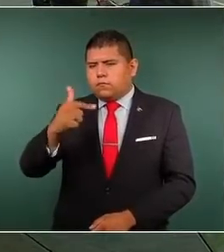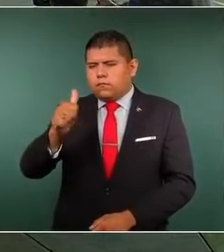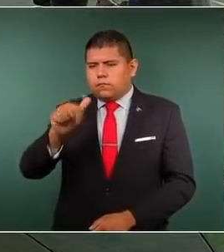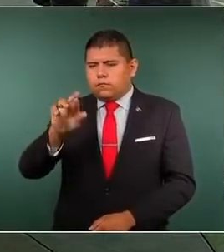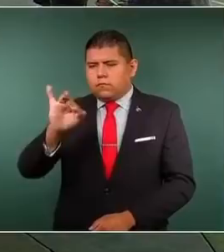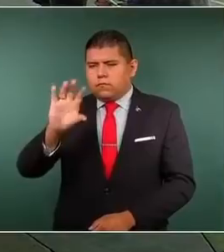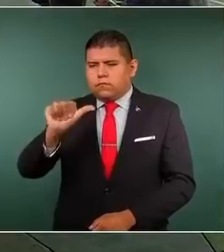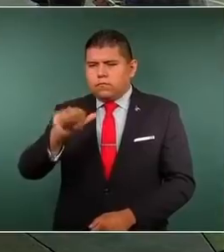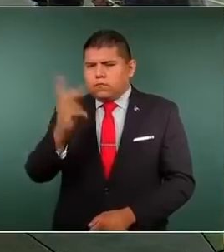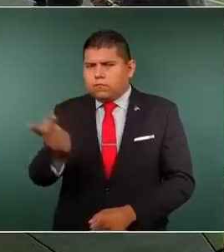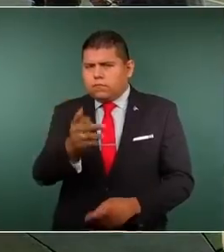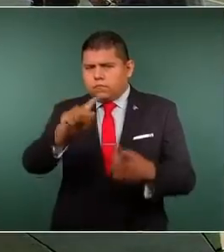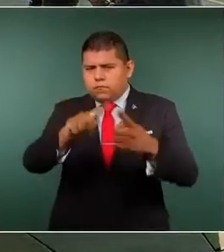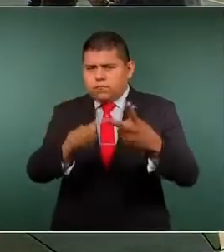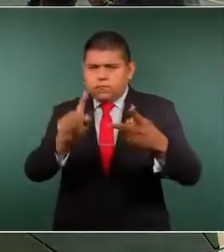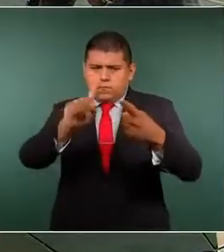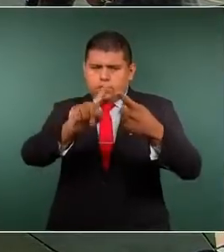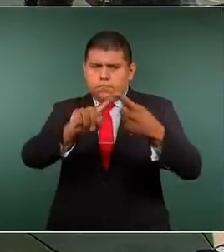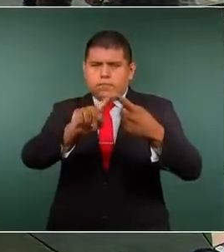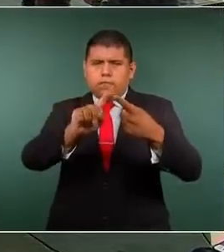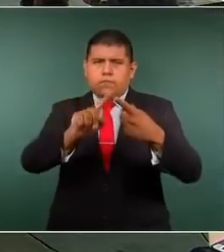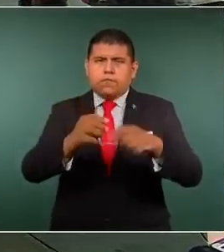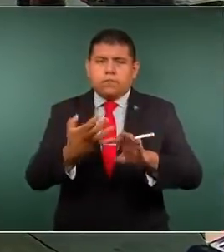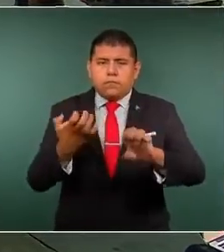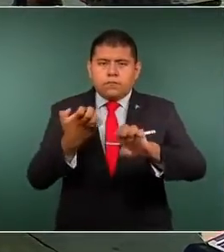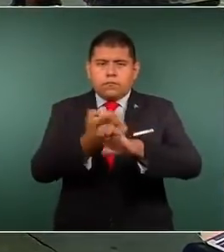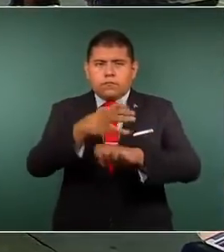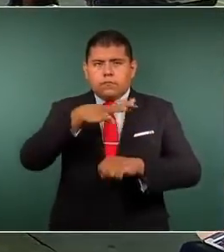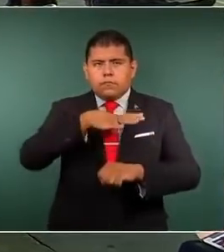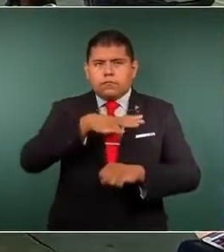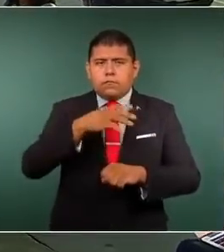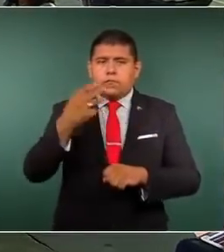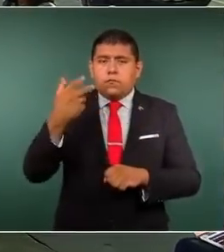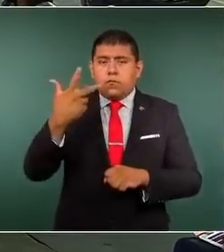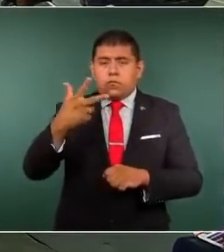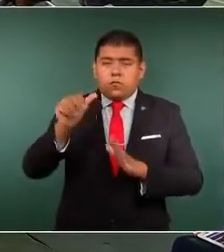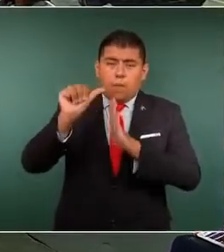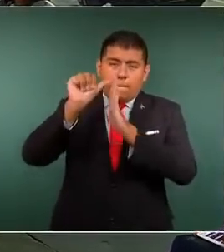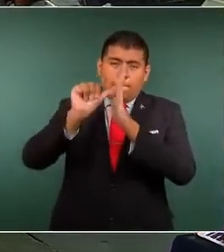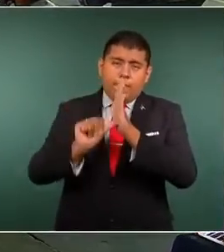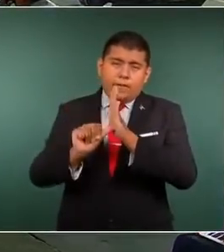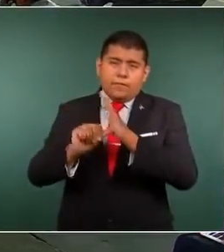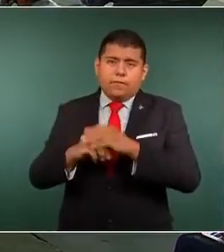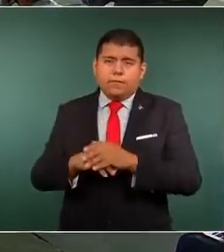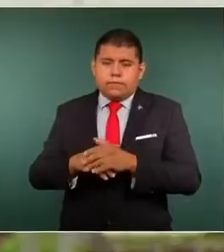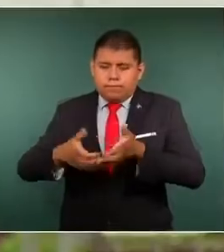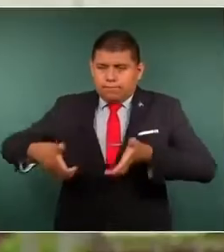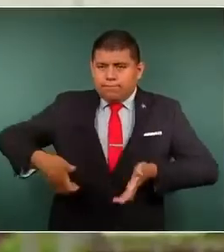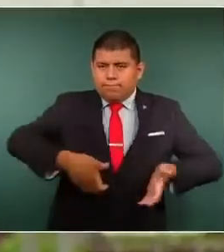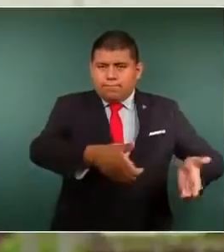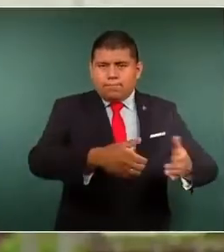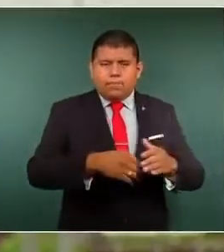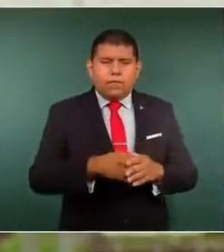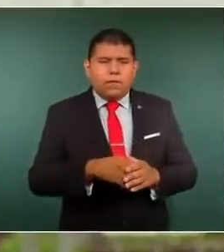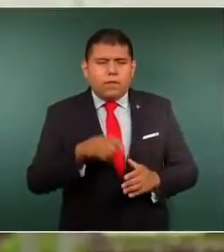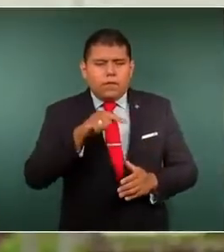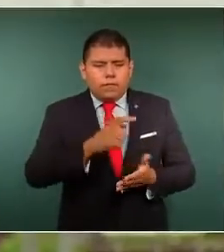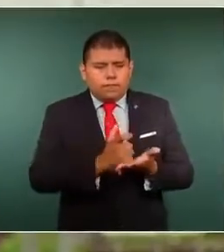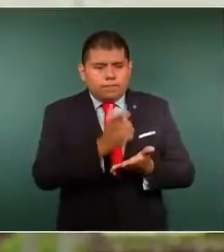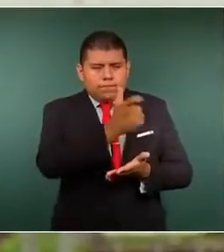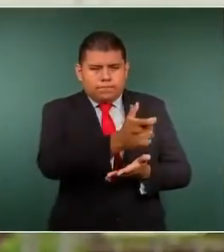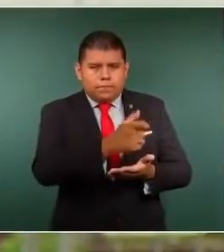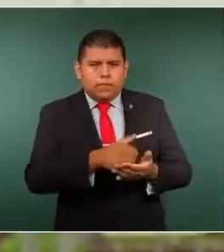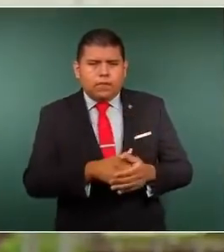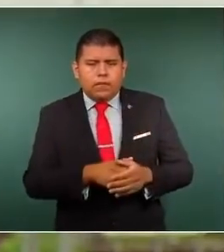la primera en el estado hay cerca de 8 meses en los que las casetas de las autopistas han estado